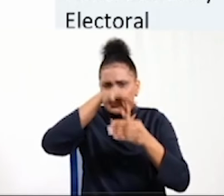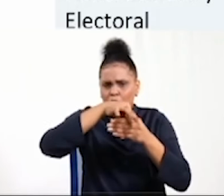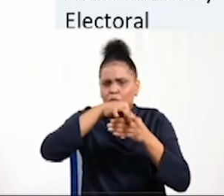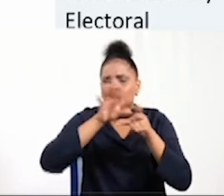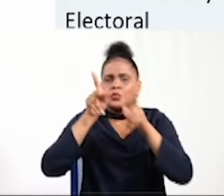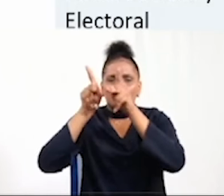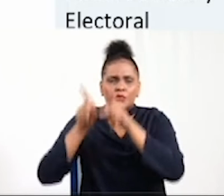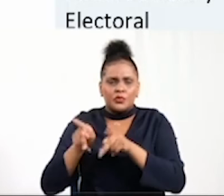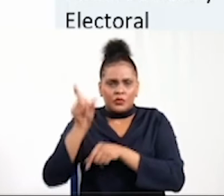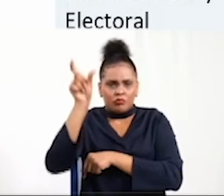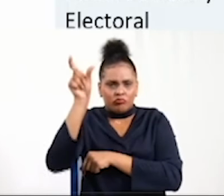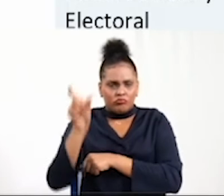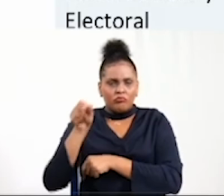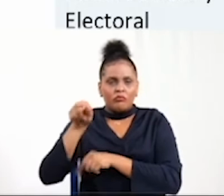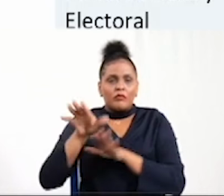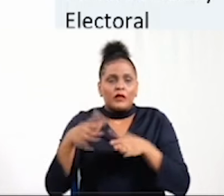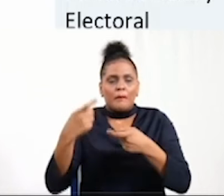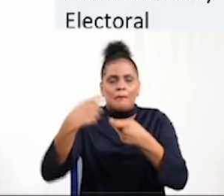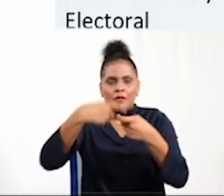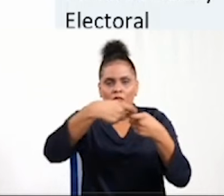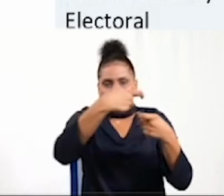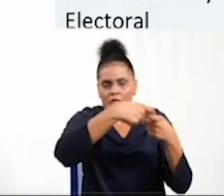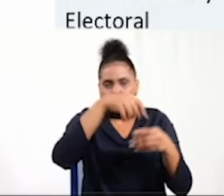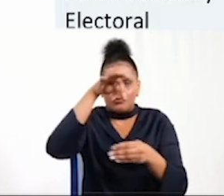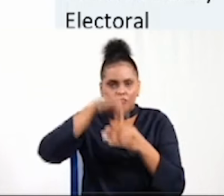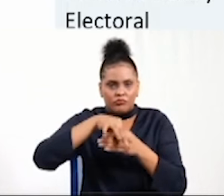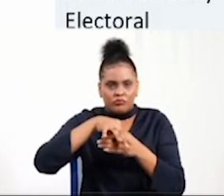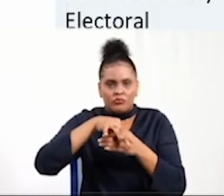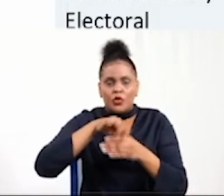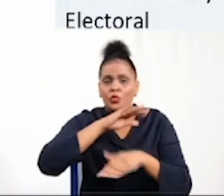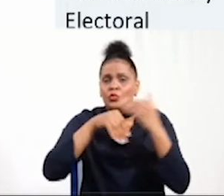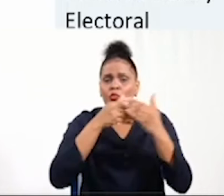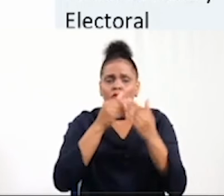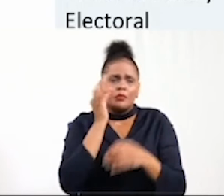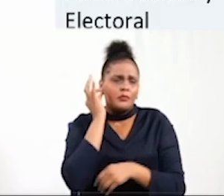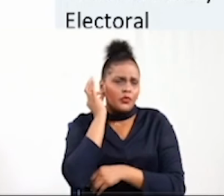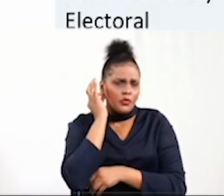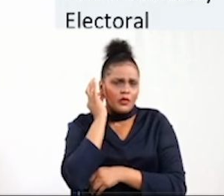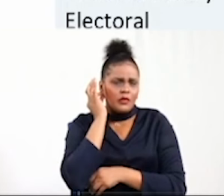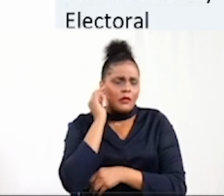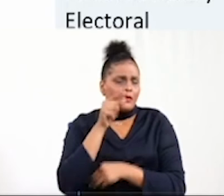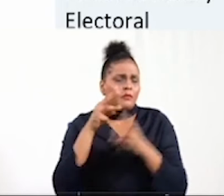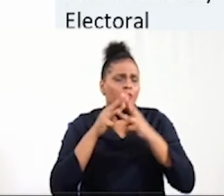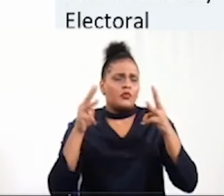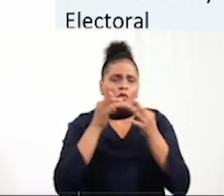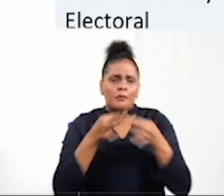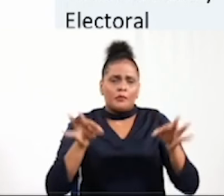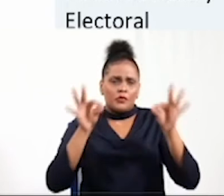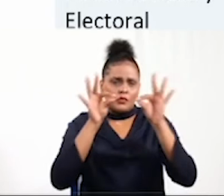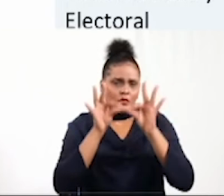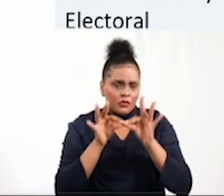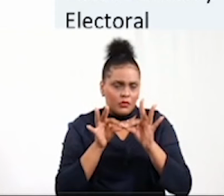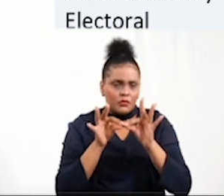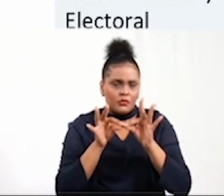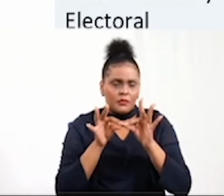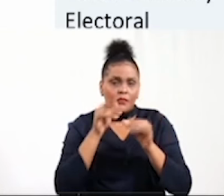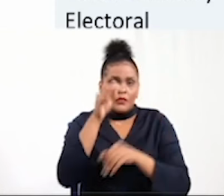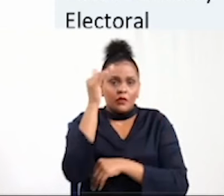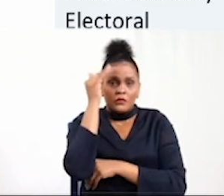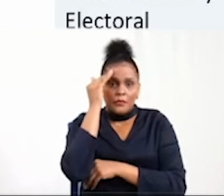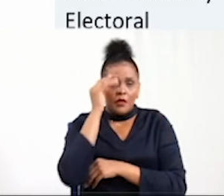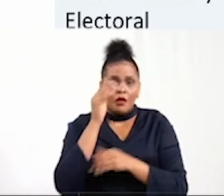aquí medimos la participación electoral de hombres y mujeres es un hallazgo muy interesante que se ha ido repitiendo también en